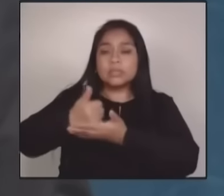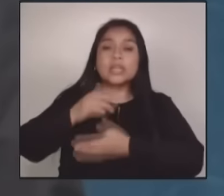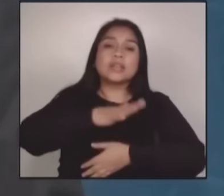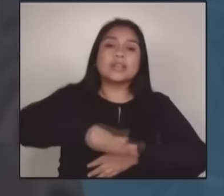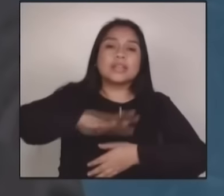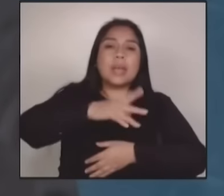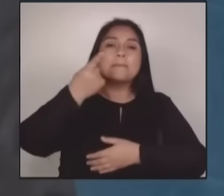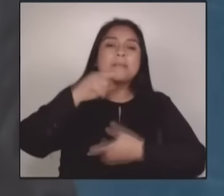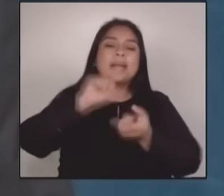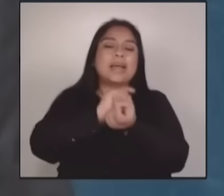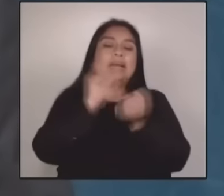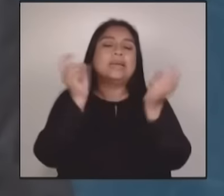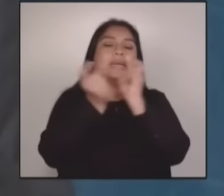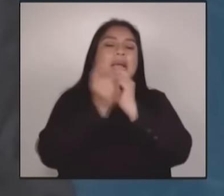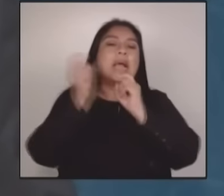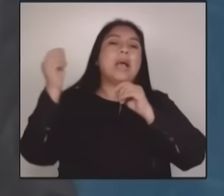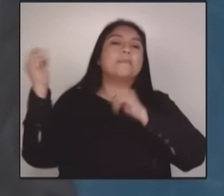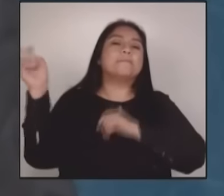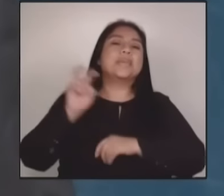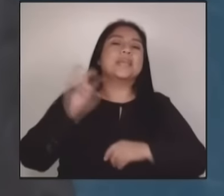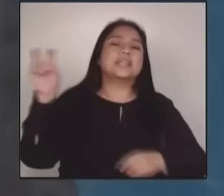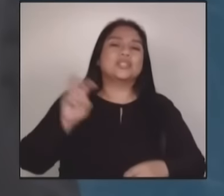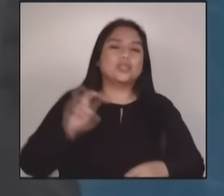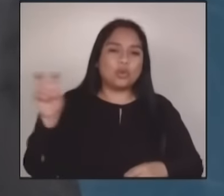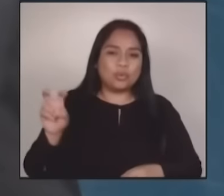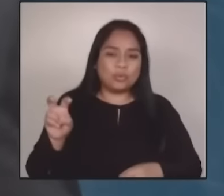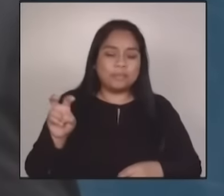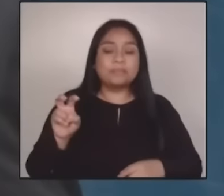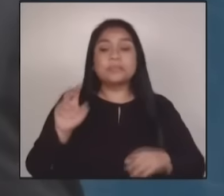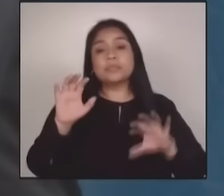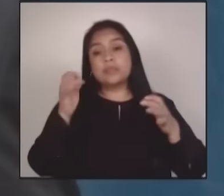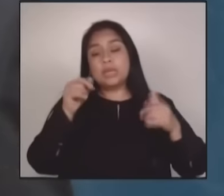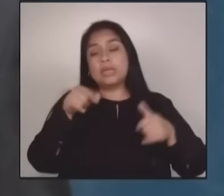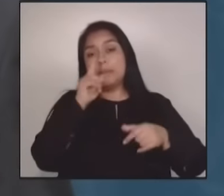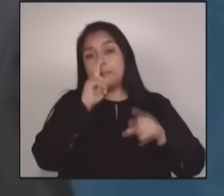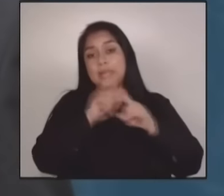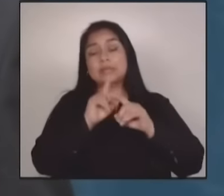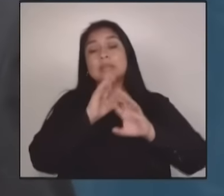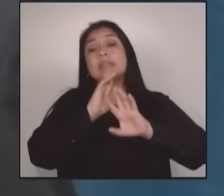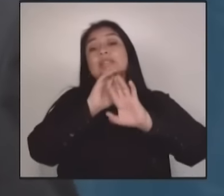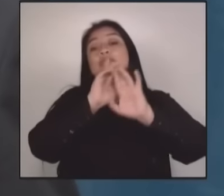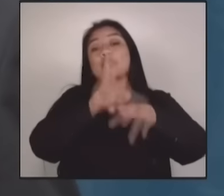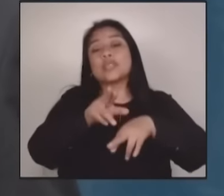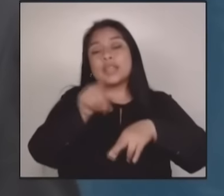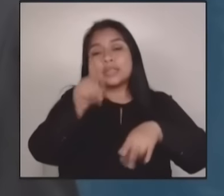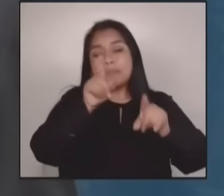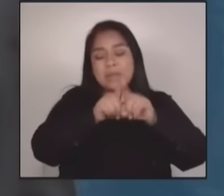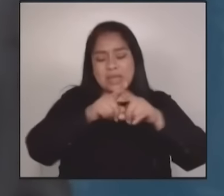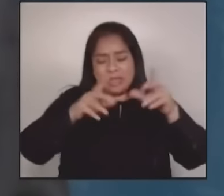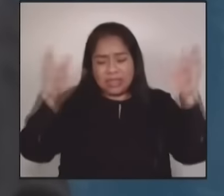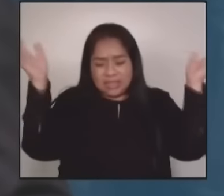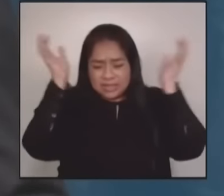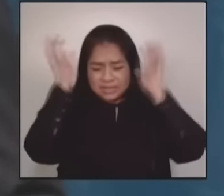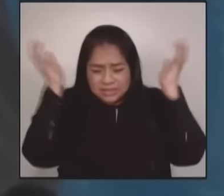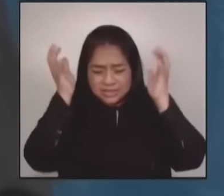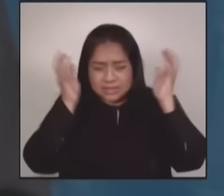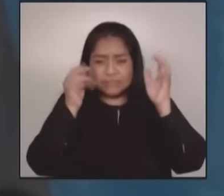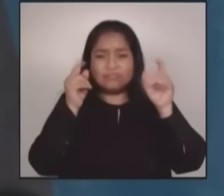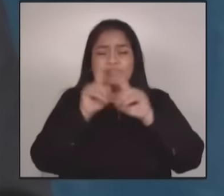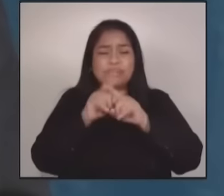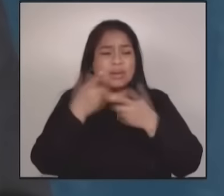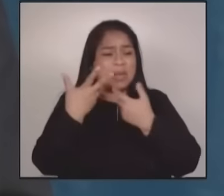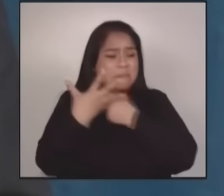transformar la migración. De ser el resultado de la desesperación ante la pobreza